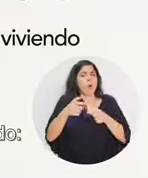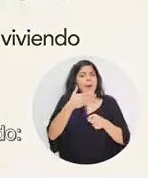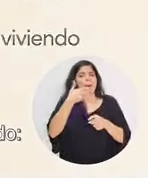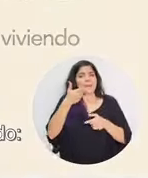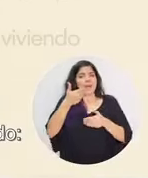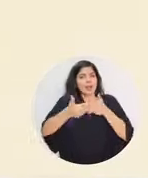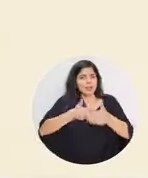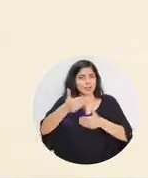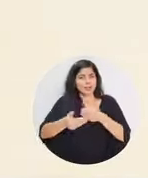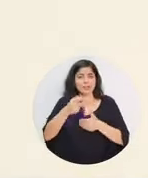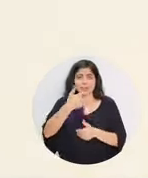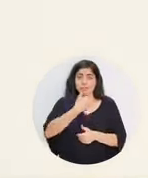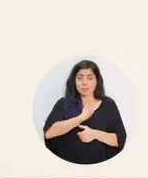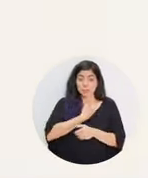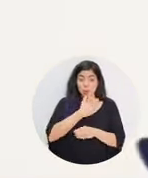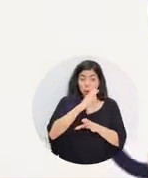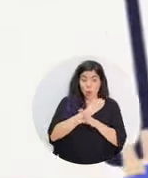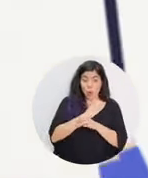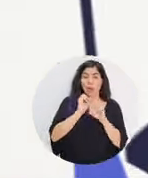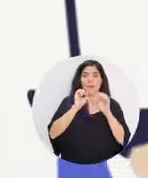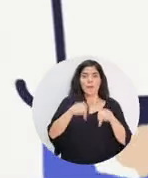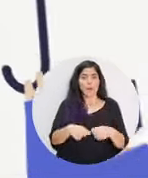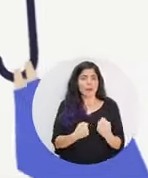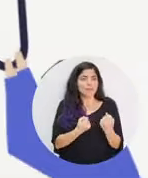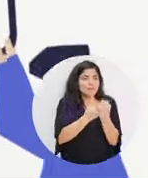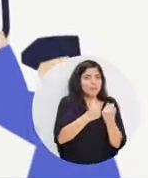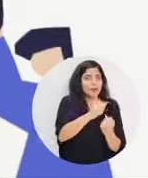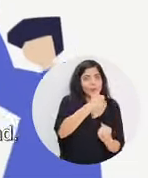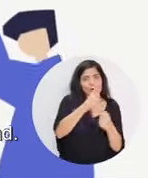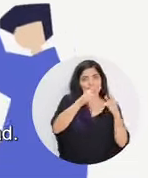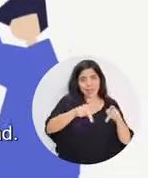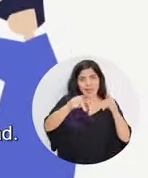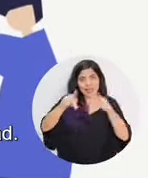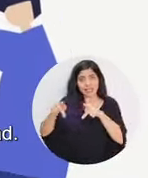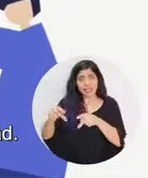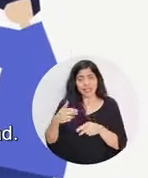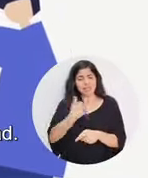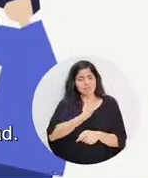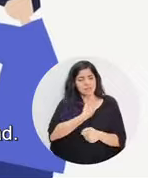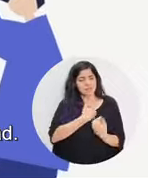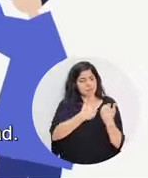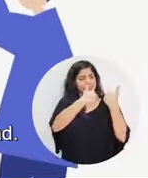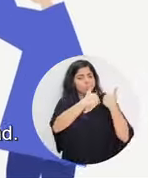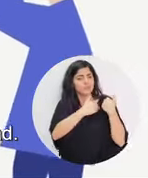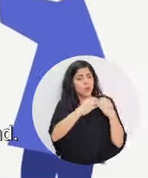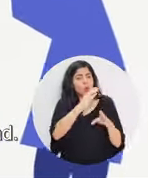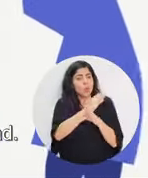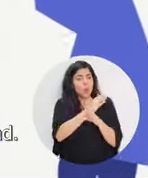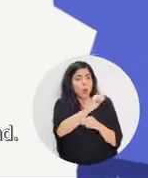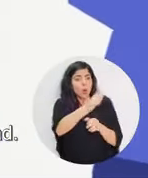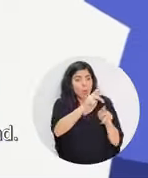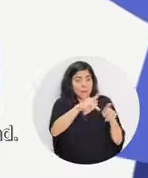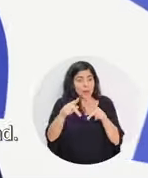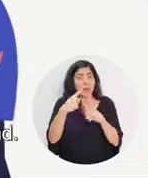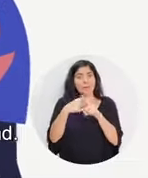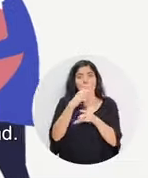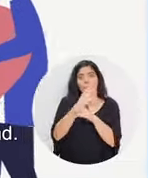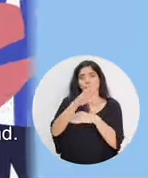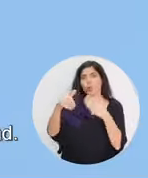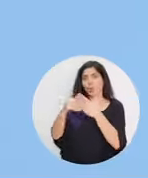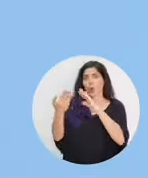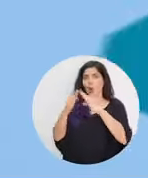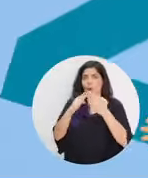que estamos viviendo. Cuídese, así podrá apoyar y dar soporte a otros. Está en nuestras manos el cuidado de nuestra gente y de toda la